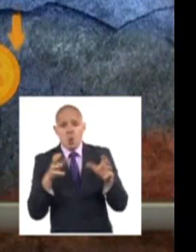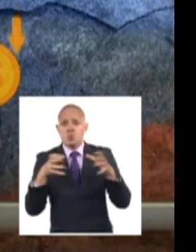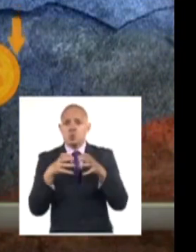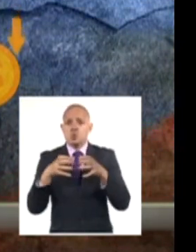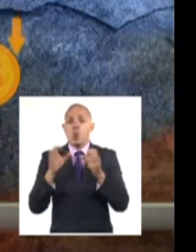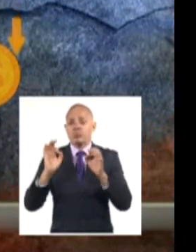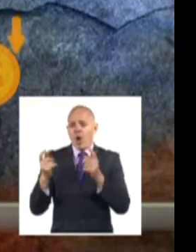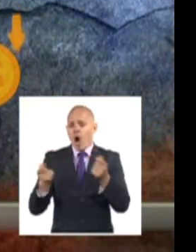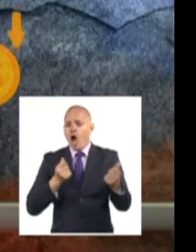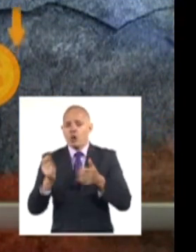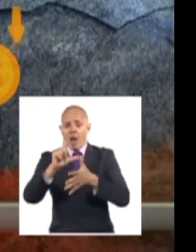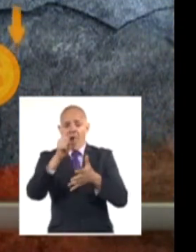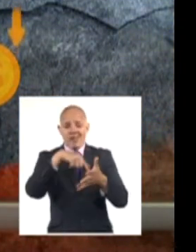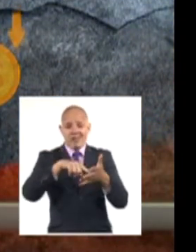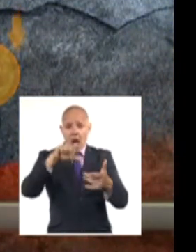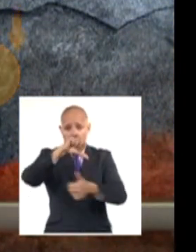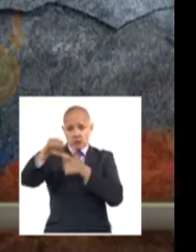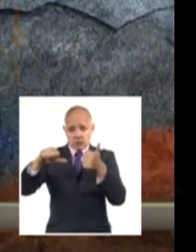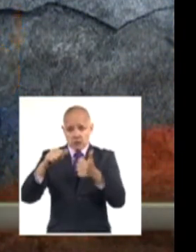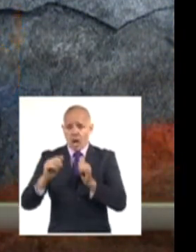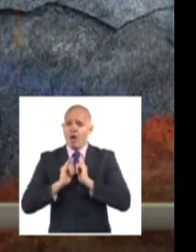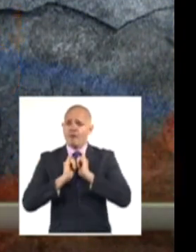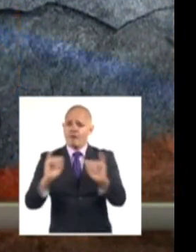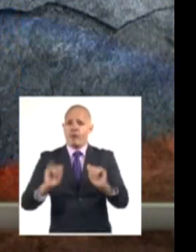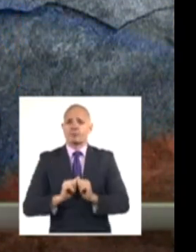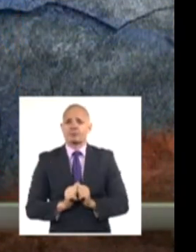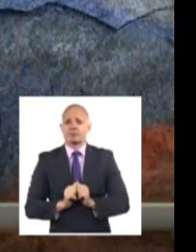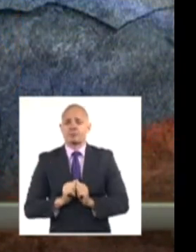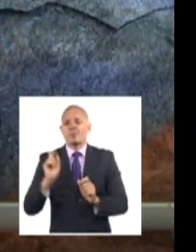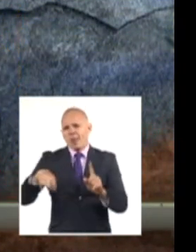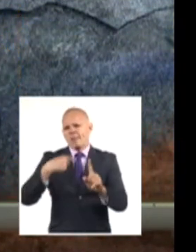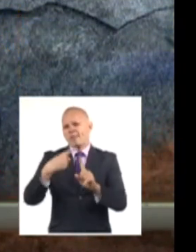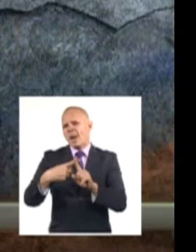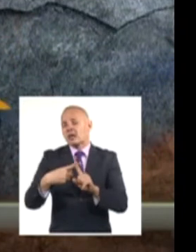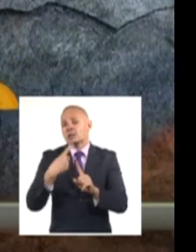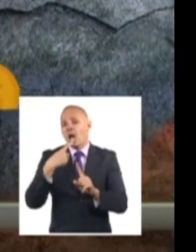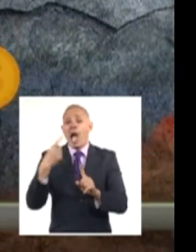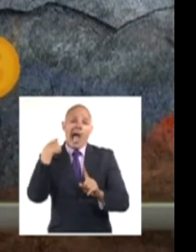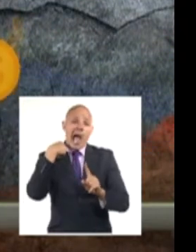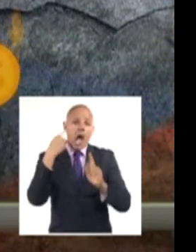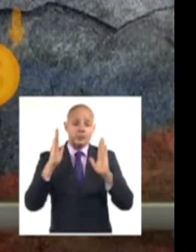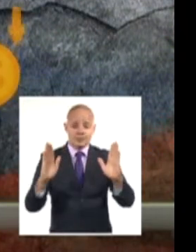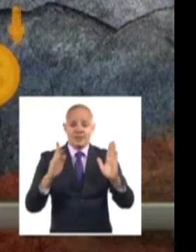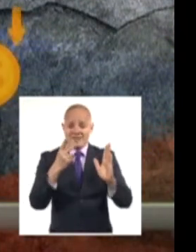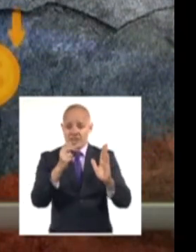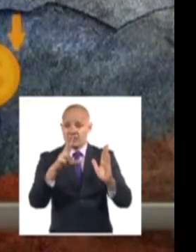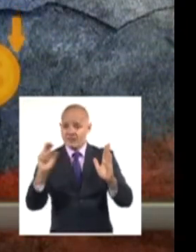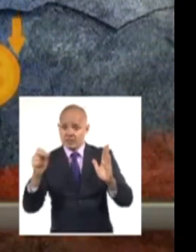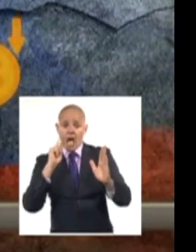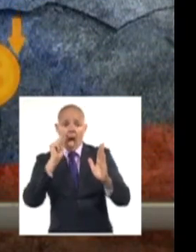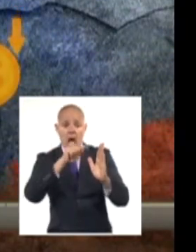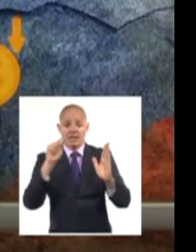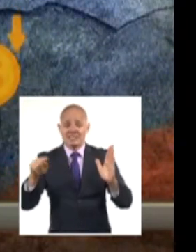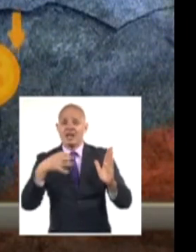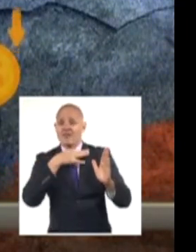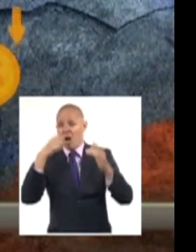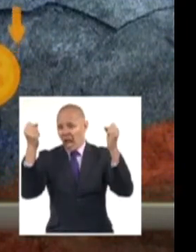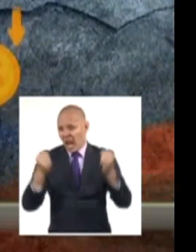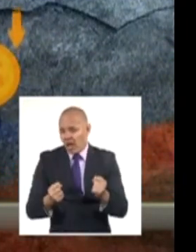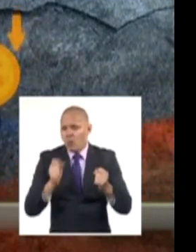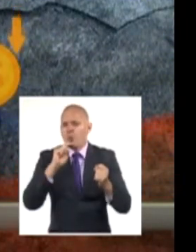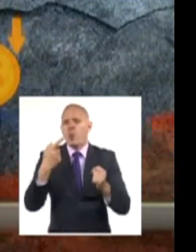para américa latina y el caribe cepal además se estima que para el cierre de 2020 la extrema pobreza en el país suramericano llegue a